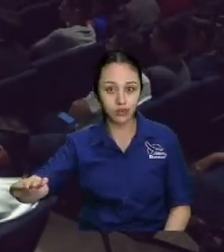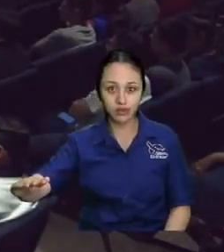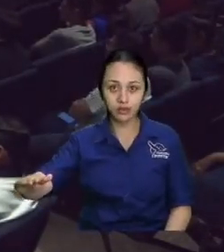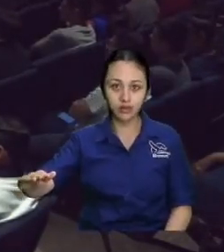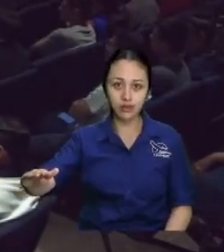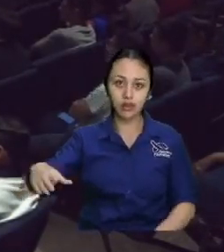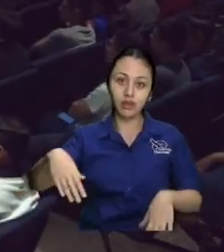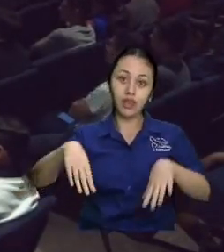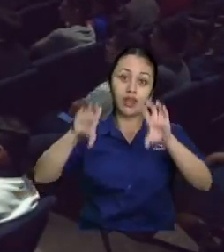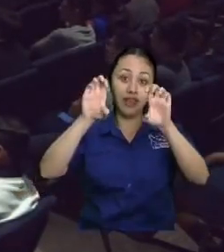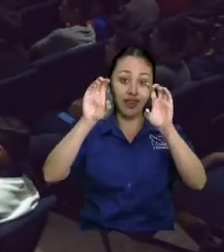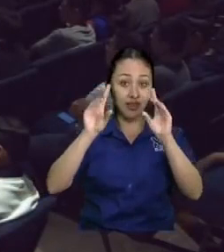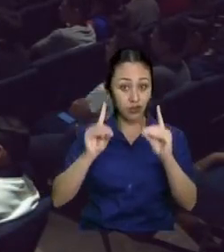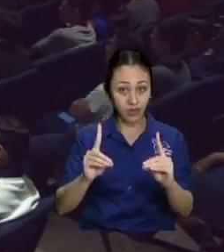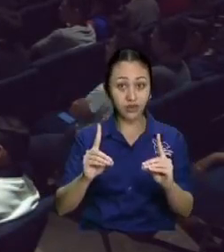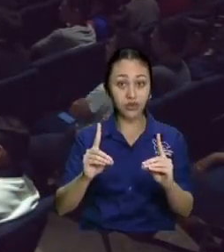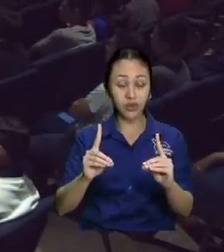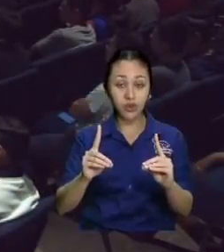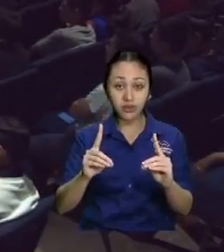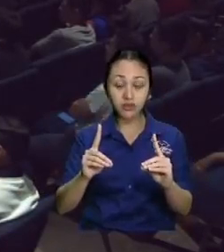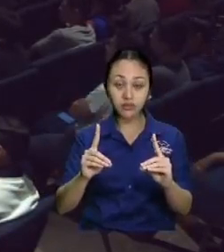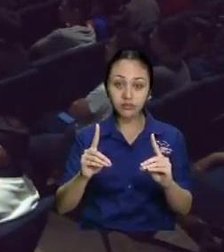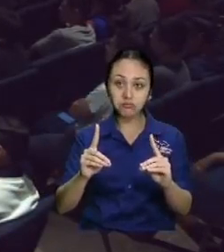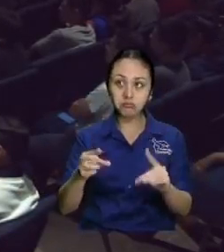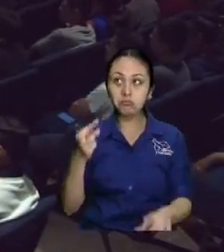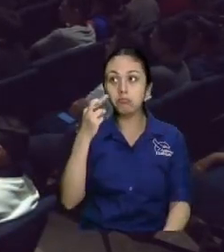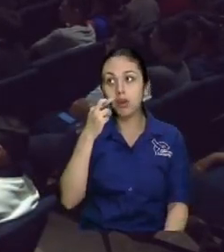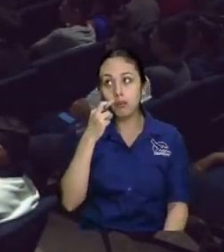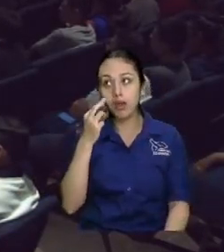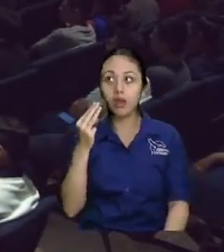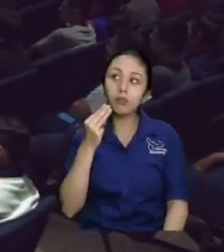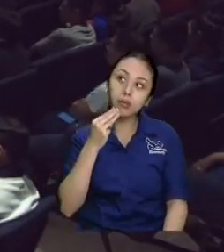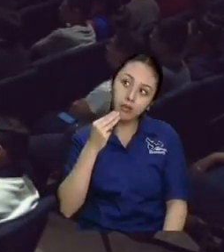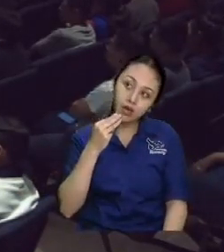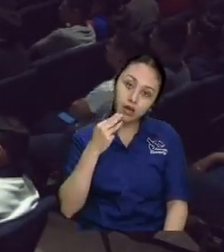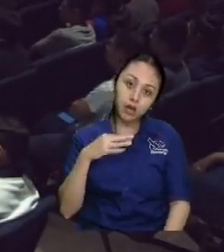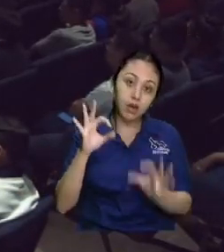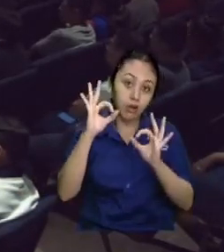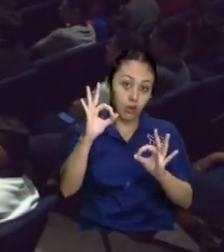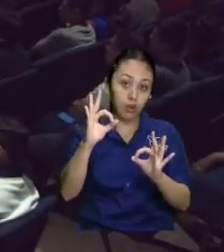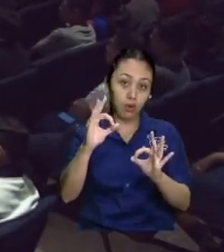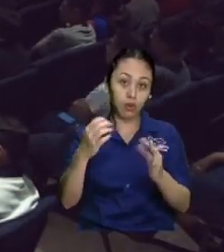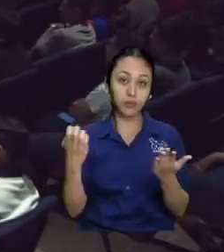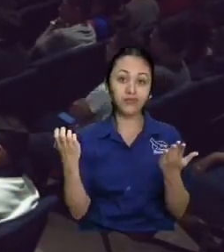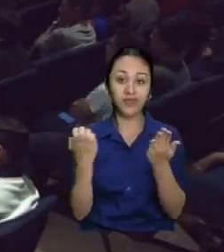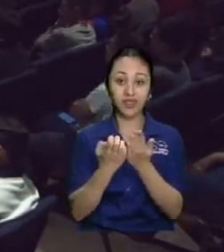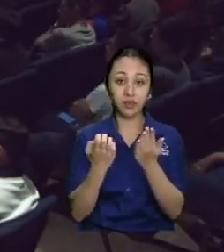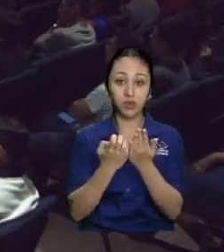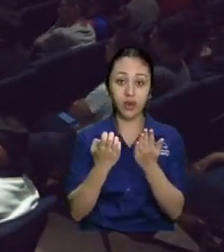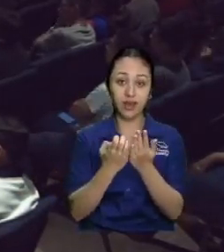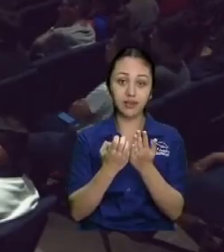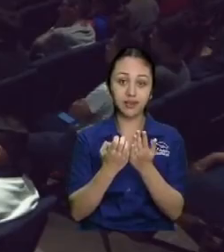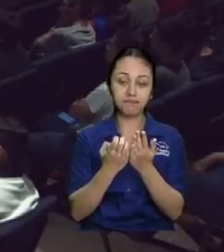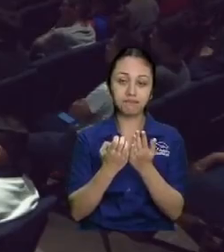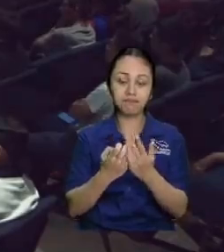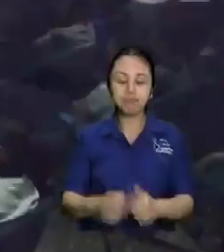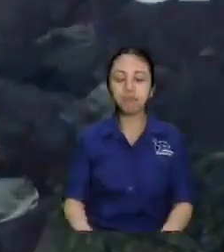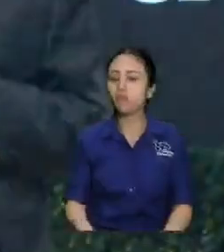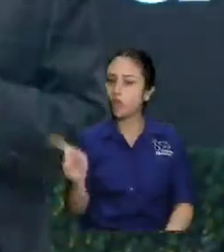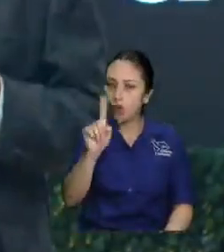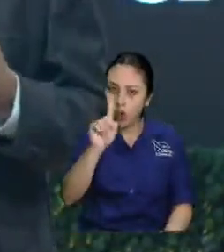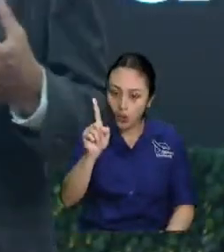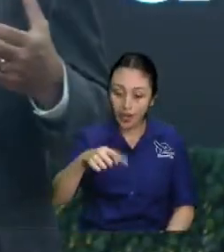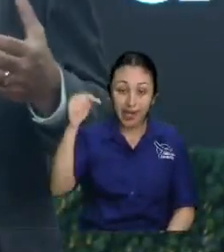la educación, ya sea de padre a hijos y de escuelas hacia los estudiantes, ¿verdad? Ahora